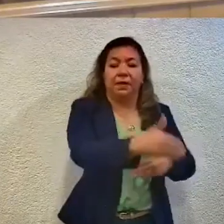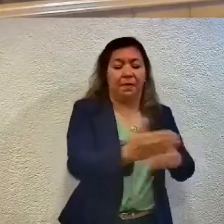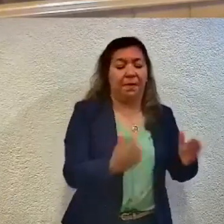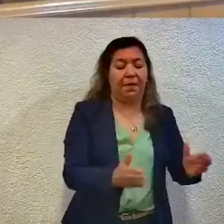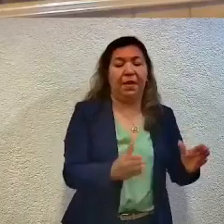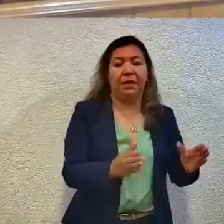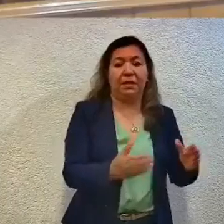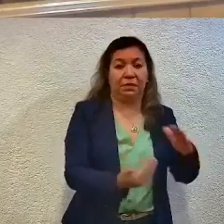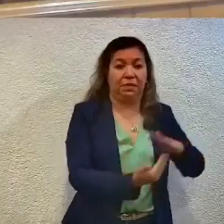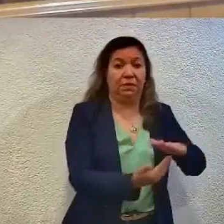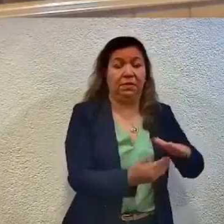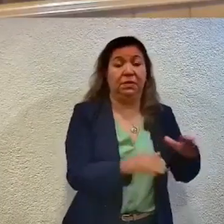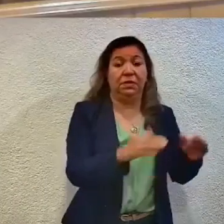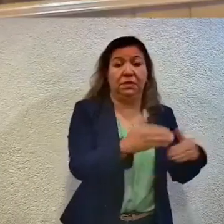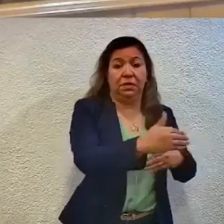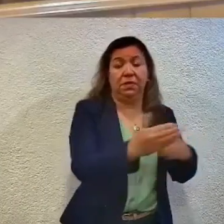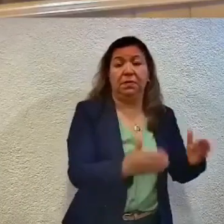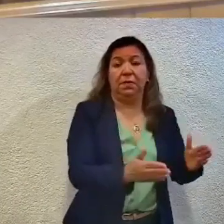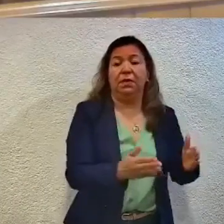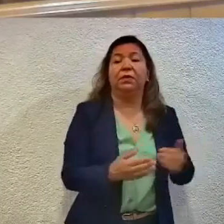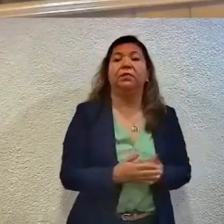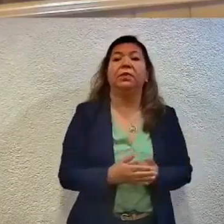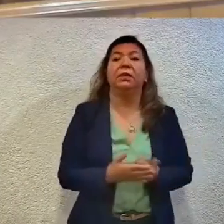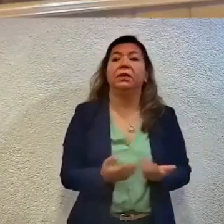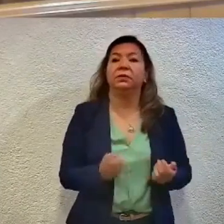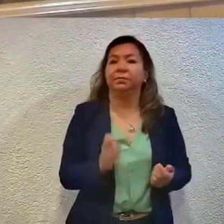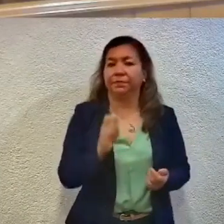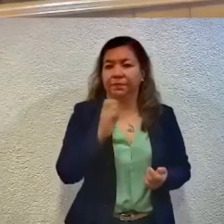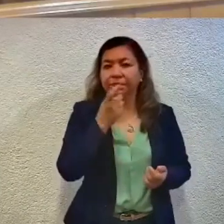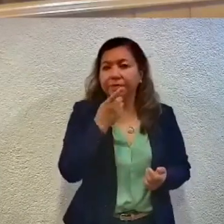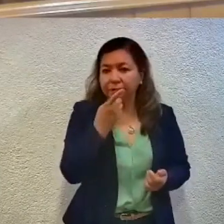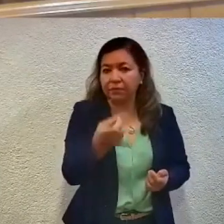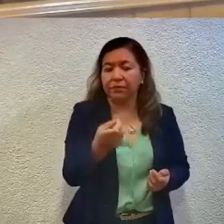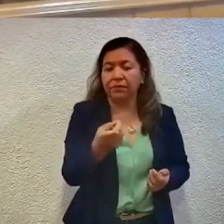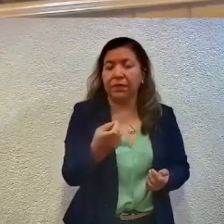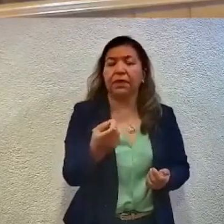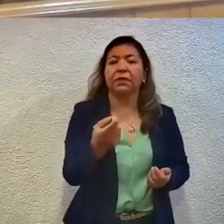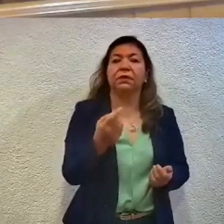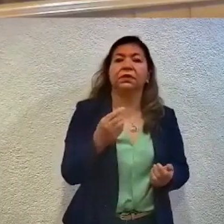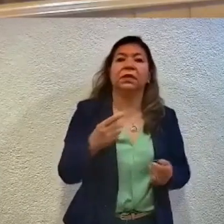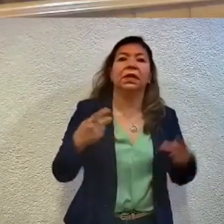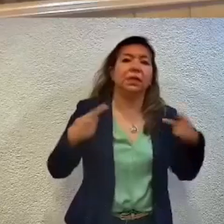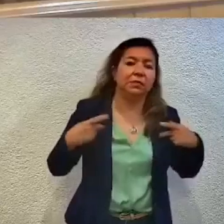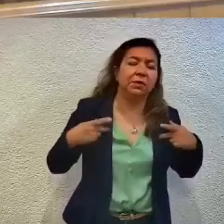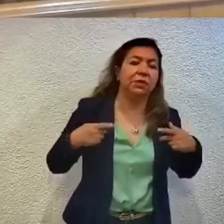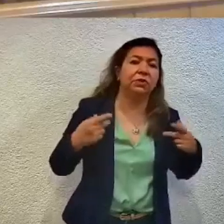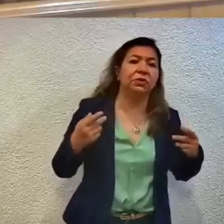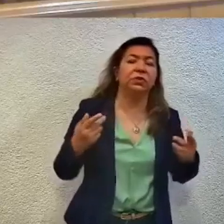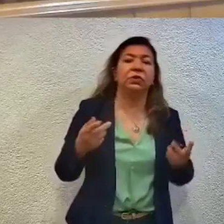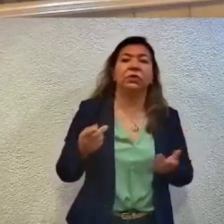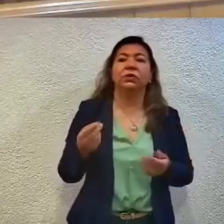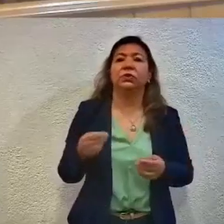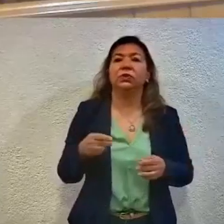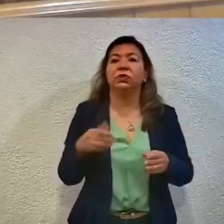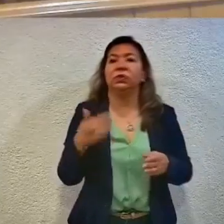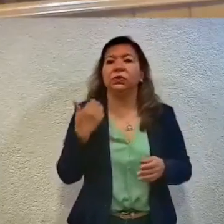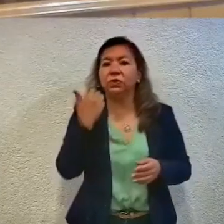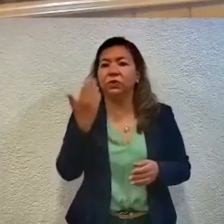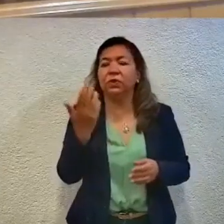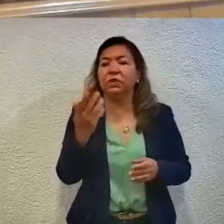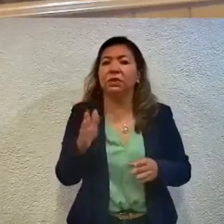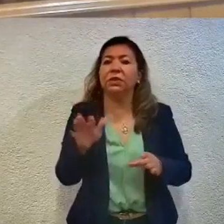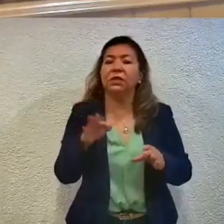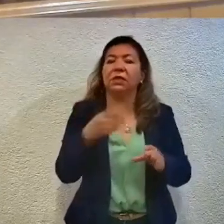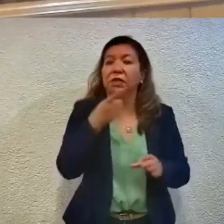Por cuanto hace el señalamiento de que hubo presión sobre los electores por la intervención de funcionarios municipales en las casillas, el agravio